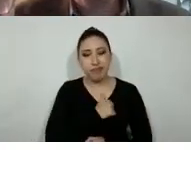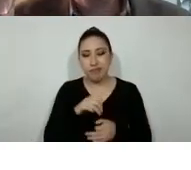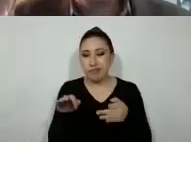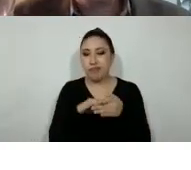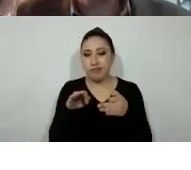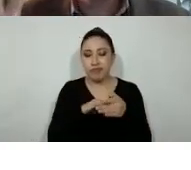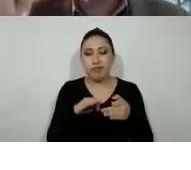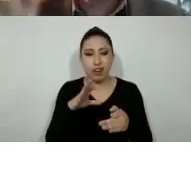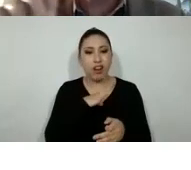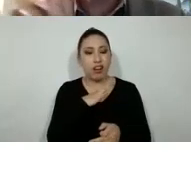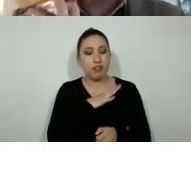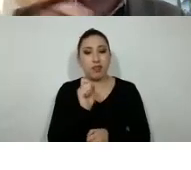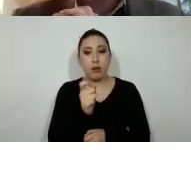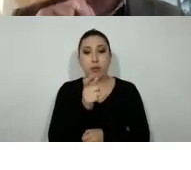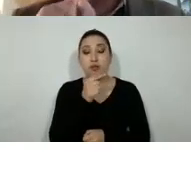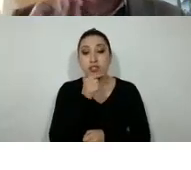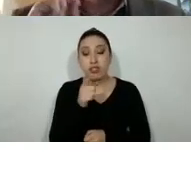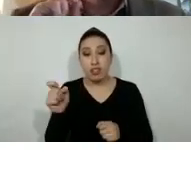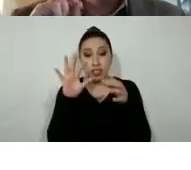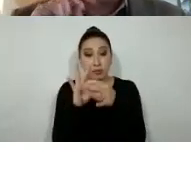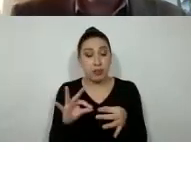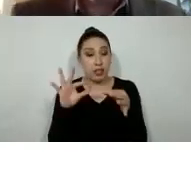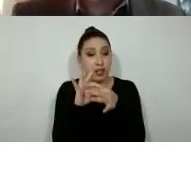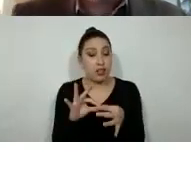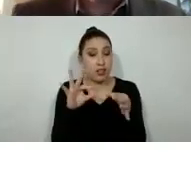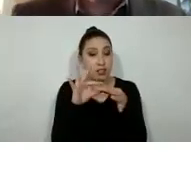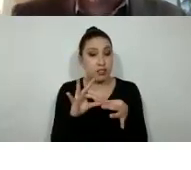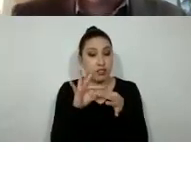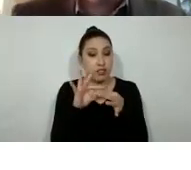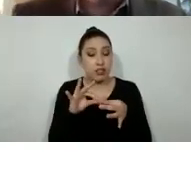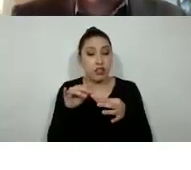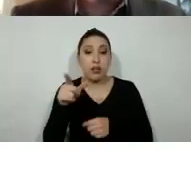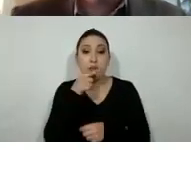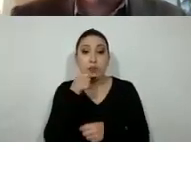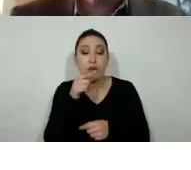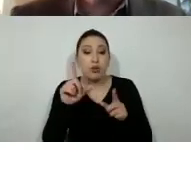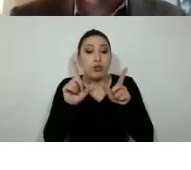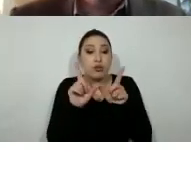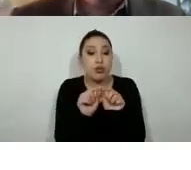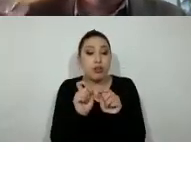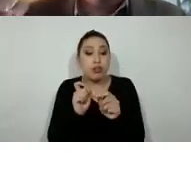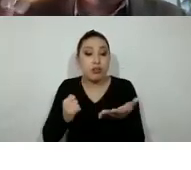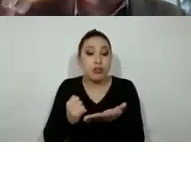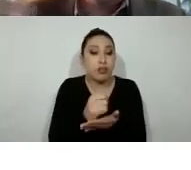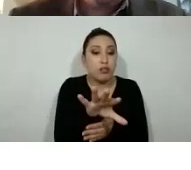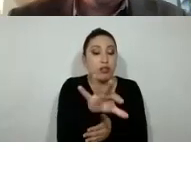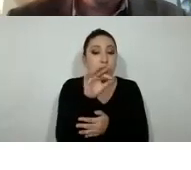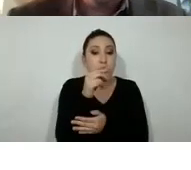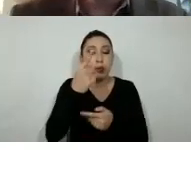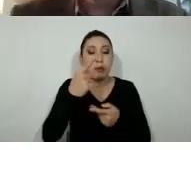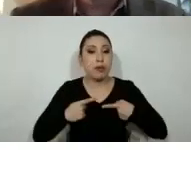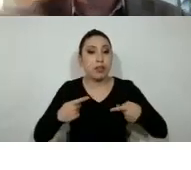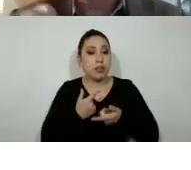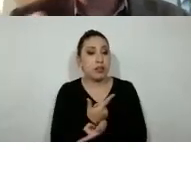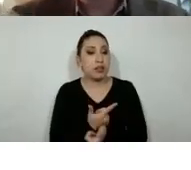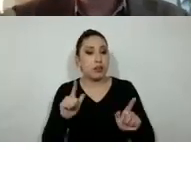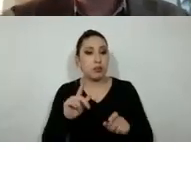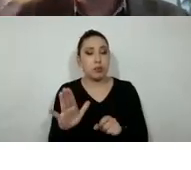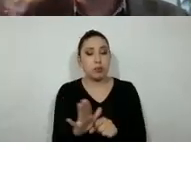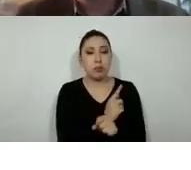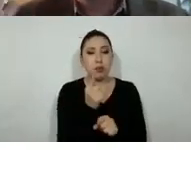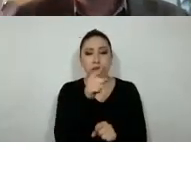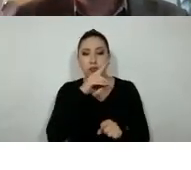que el argumento es que la policía simplemente decidió abordar a una persona. ¿Por qué? Por actitud